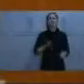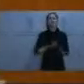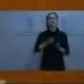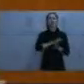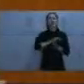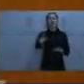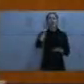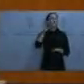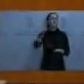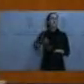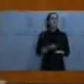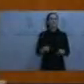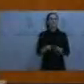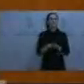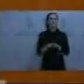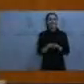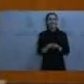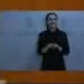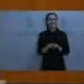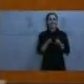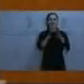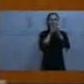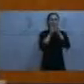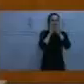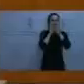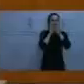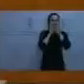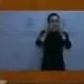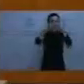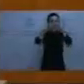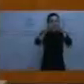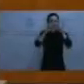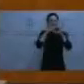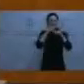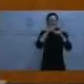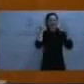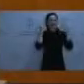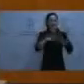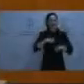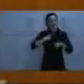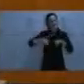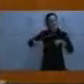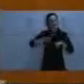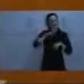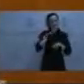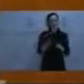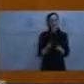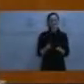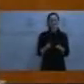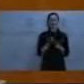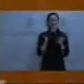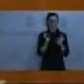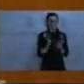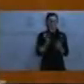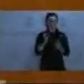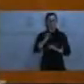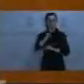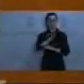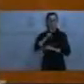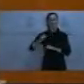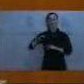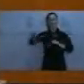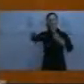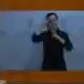que susurraba a las vacas, estoy seguro. Usted pasará a la historia como la consejera que ordenaba el sacrificio de las